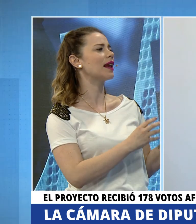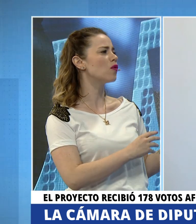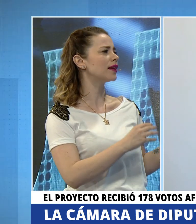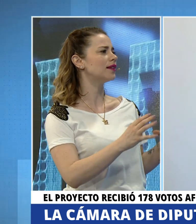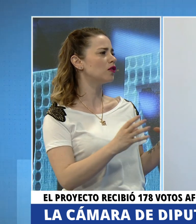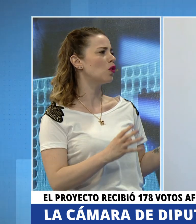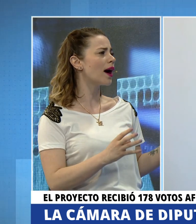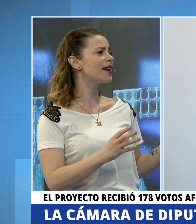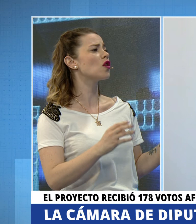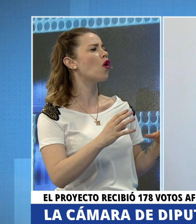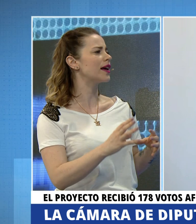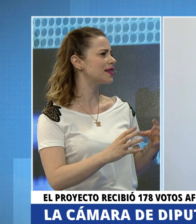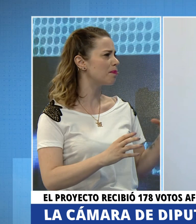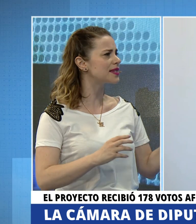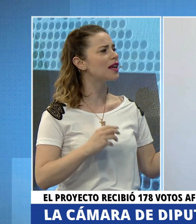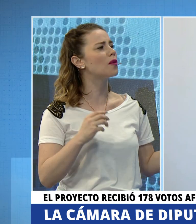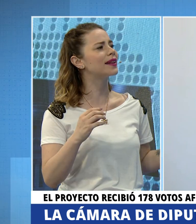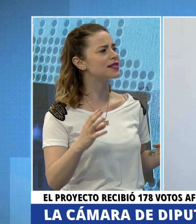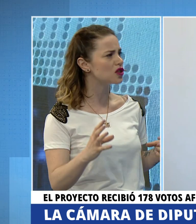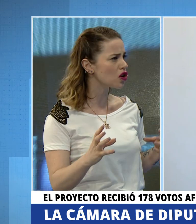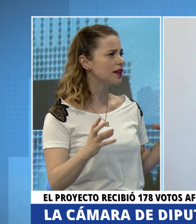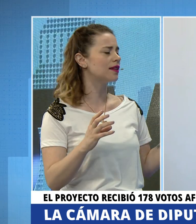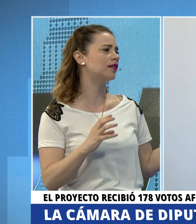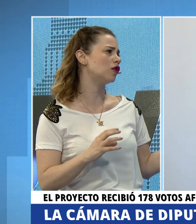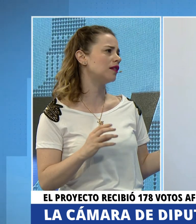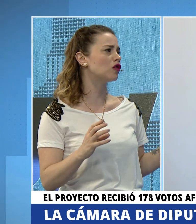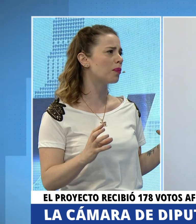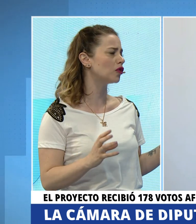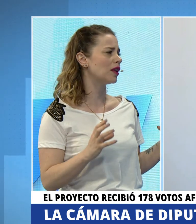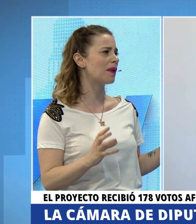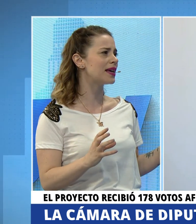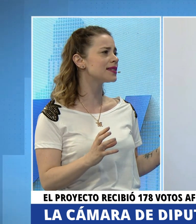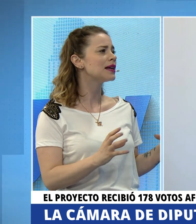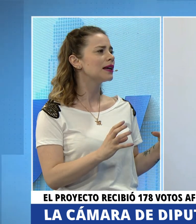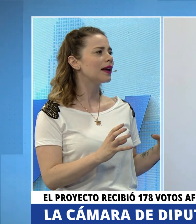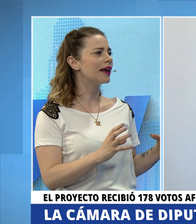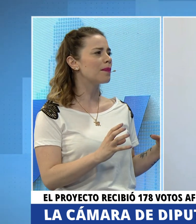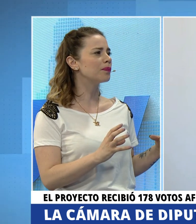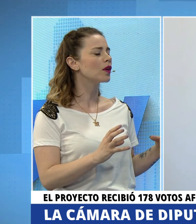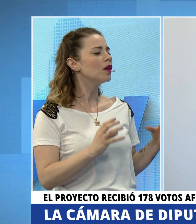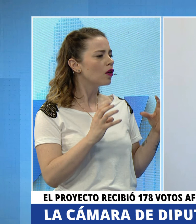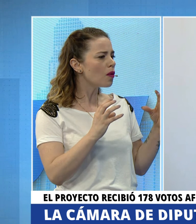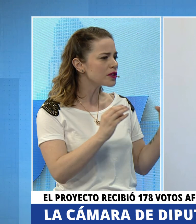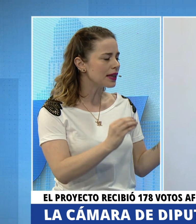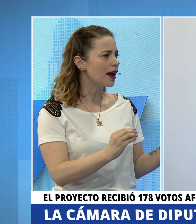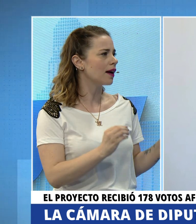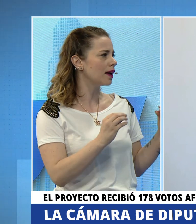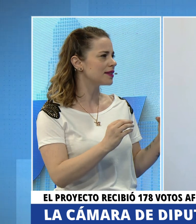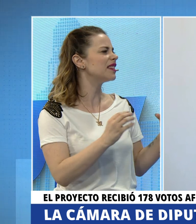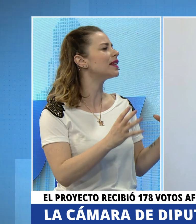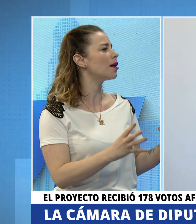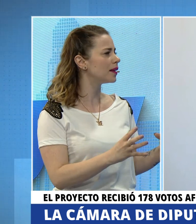se reúna en distintos lugares o que se empiecen a tomar decisiones desde estos distintos puntos del país? ¿Cómo